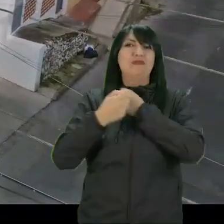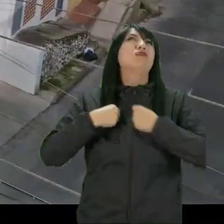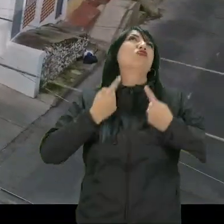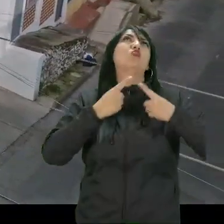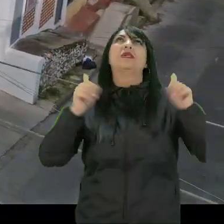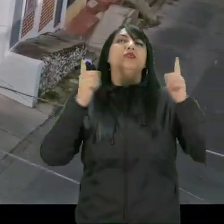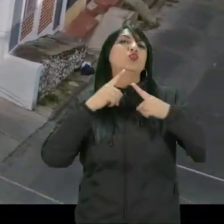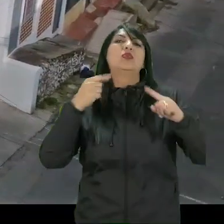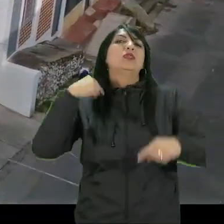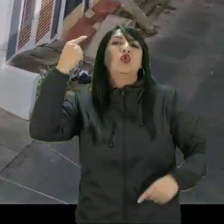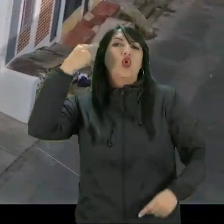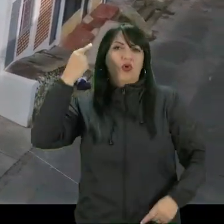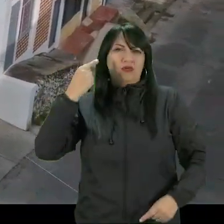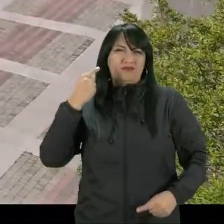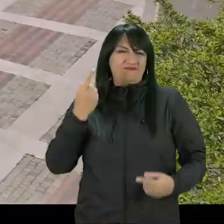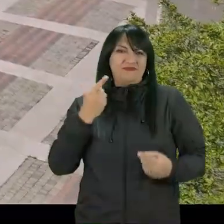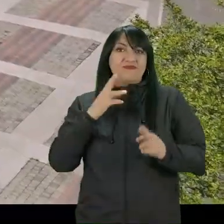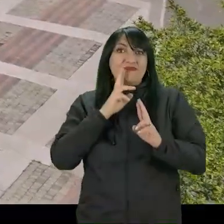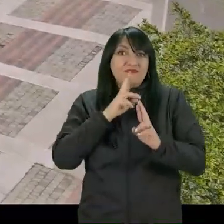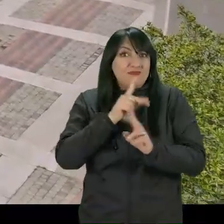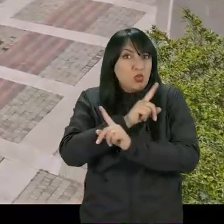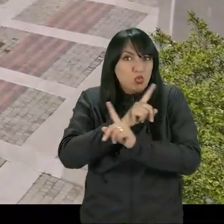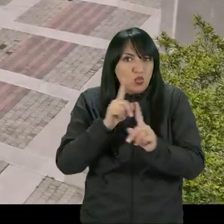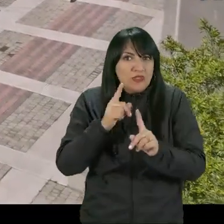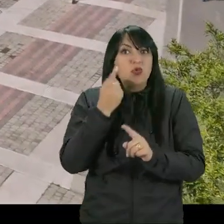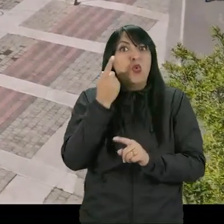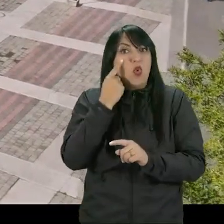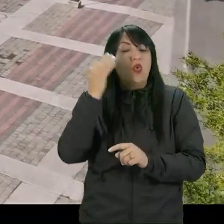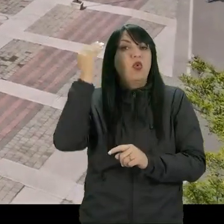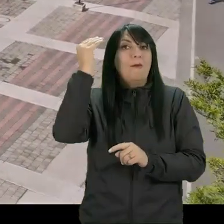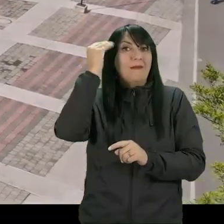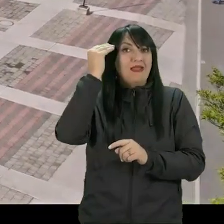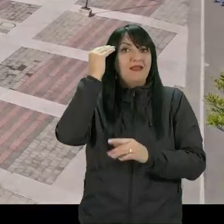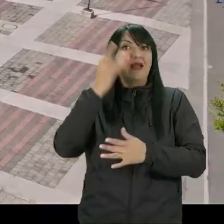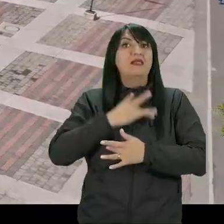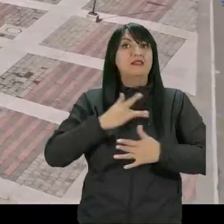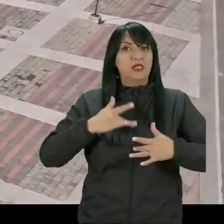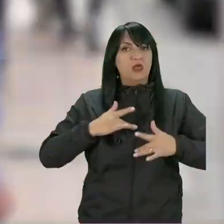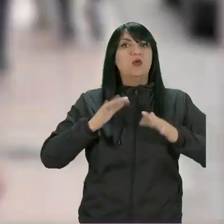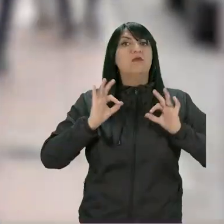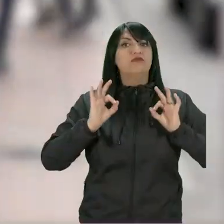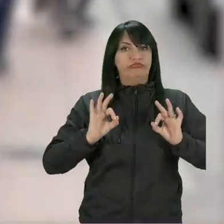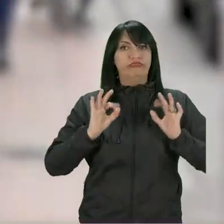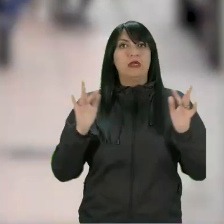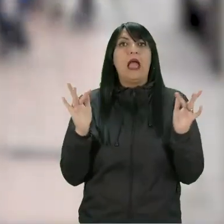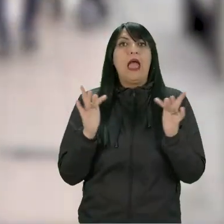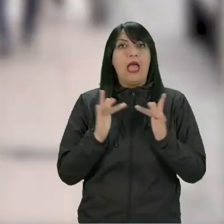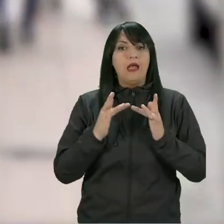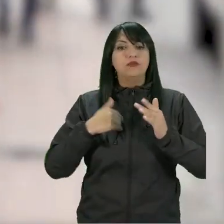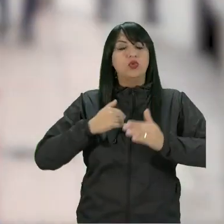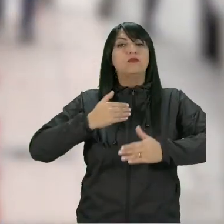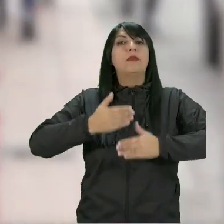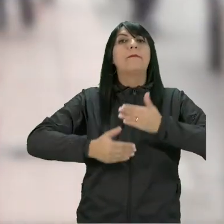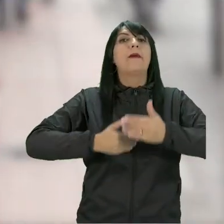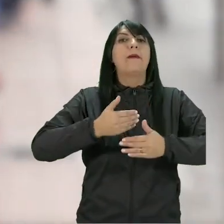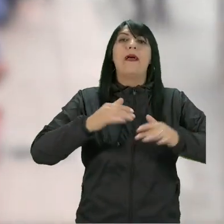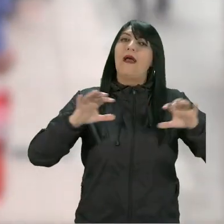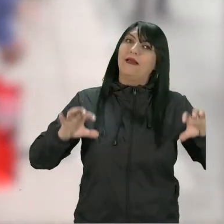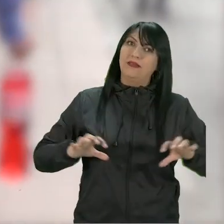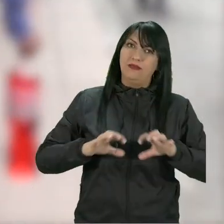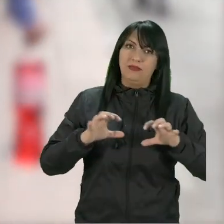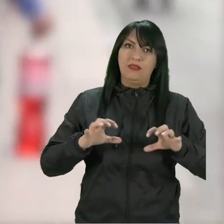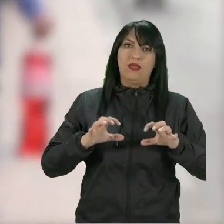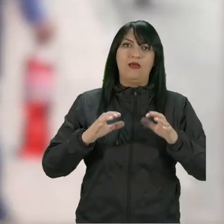que no van a psicología porque no están locos Y esa no es la respuesta La respuesta es tener mi salud mental a full para poder